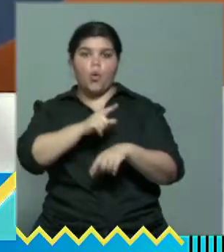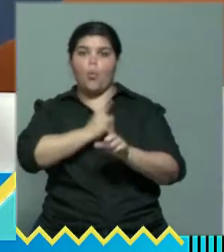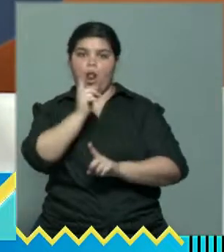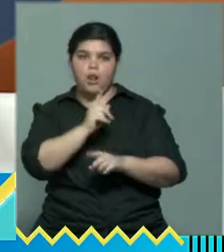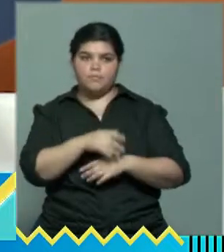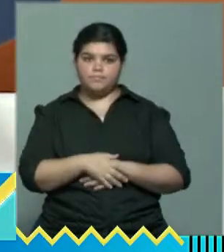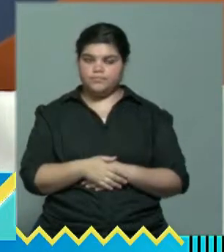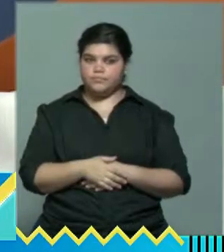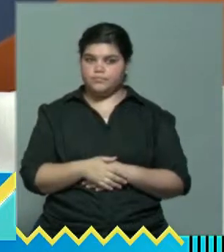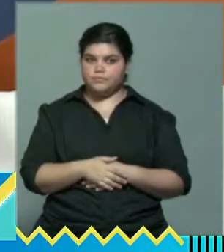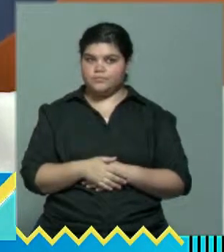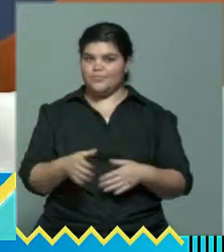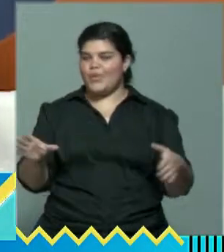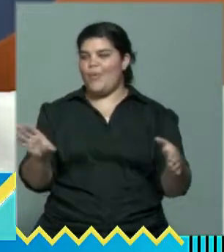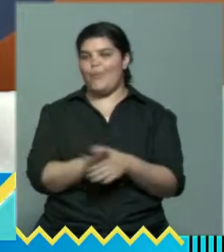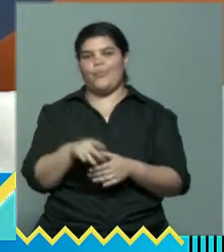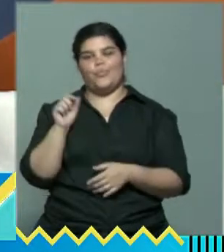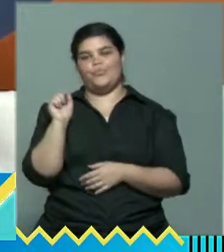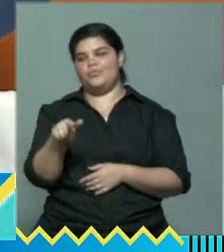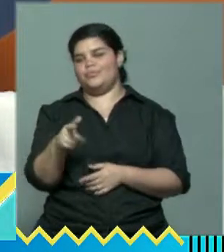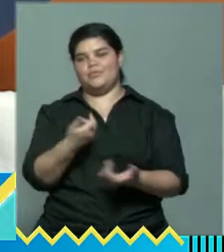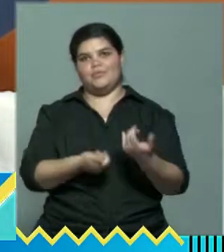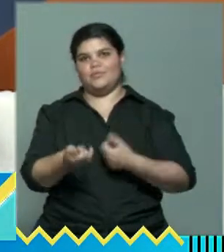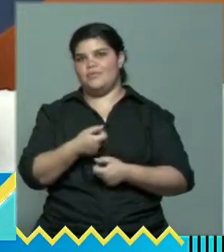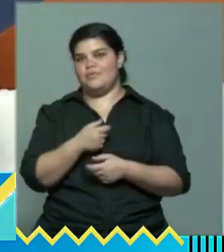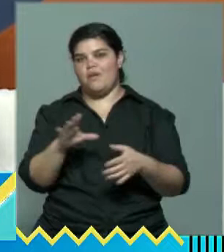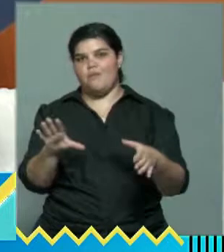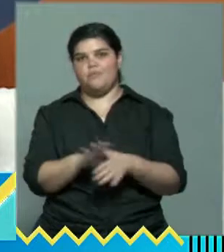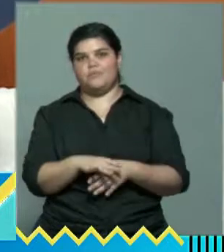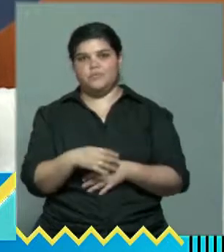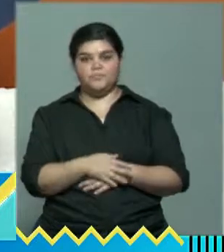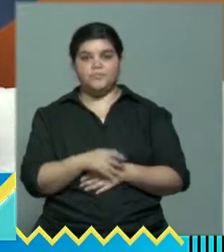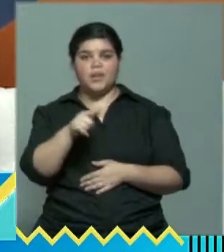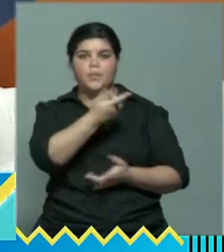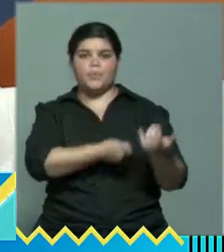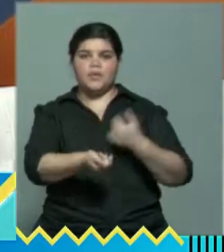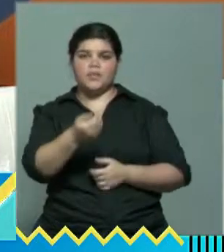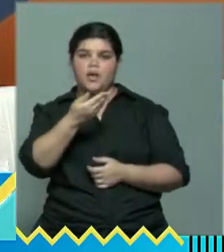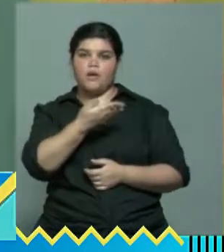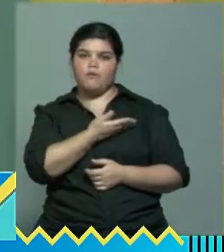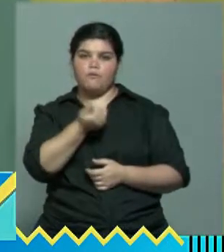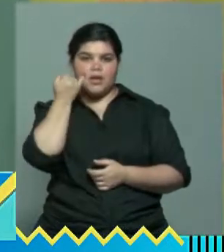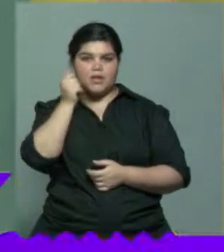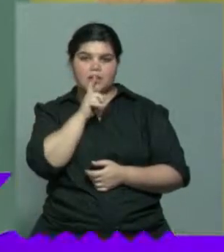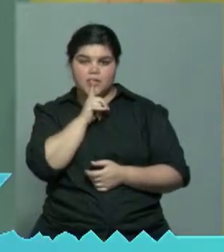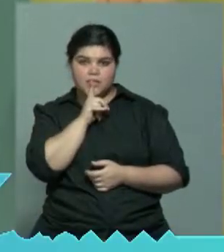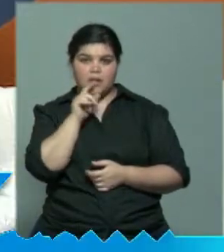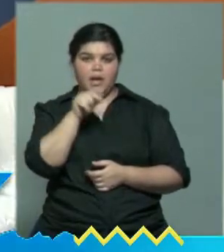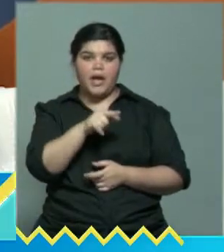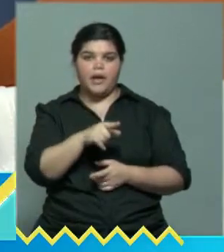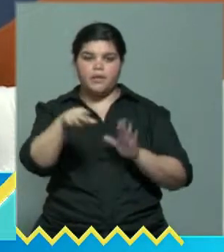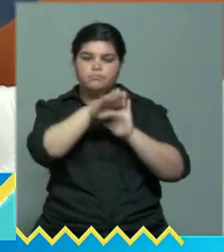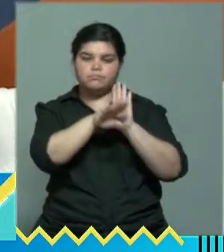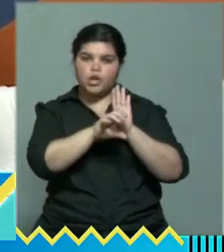creo que ha dado en la tecla Marcelo Rubio. Él dice que con Fayad el Código de Convivencia lo modificaron justamente para regular este